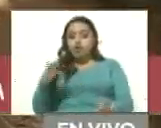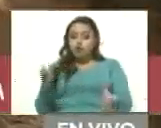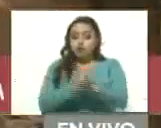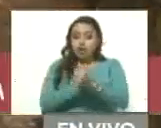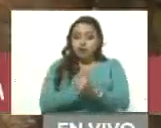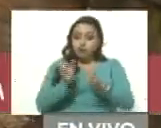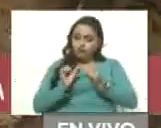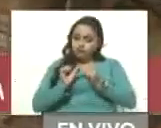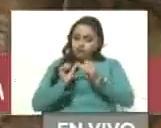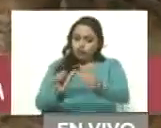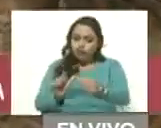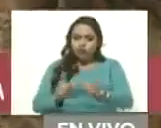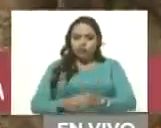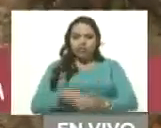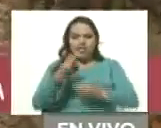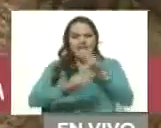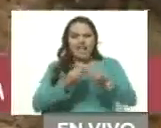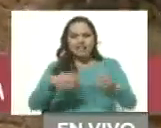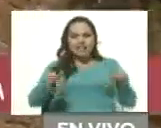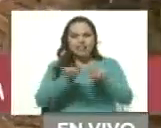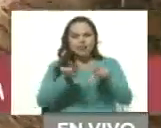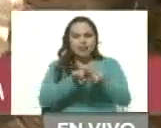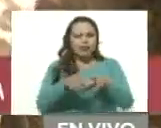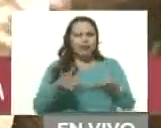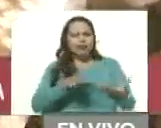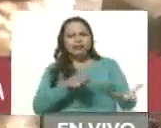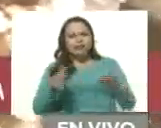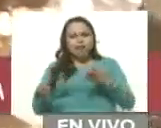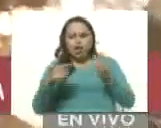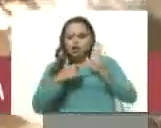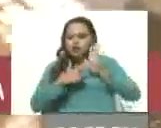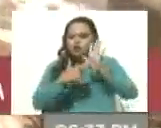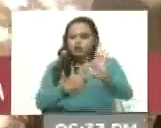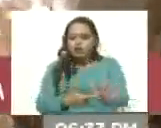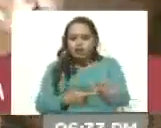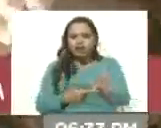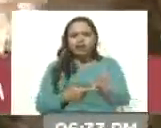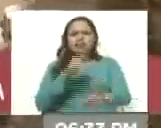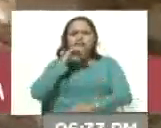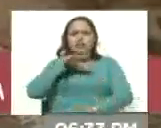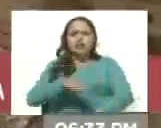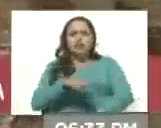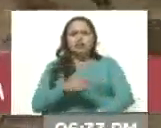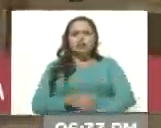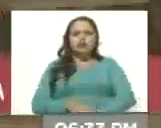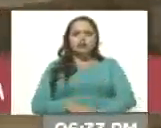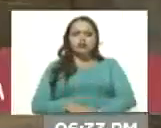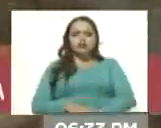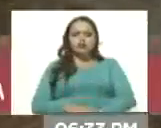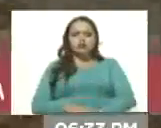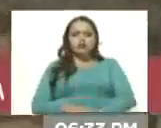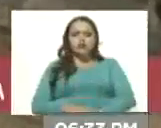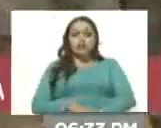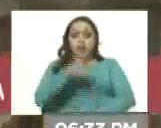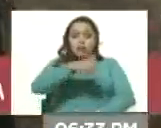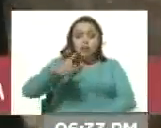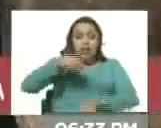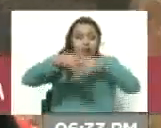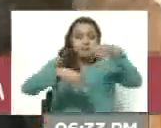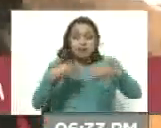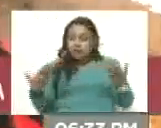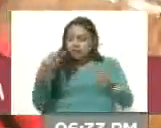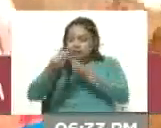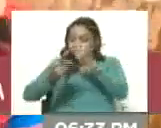y se dice y se hace como una especie de galería de monumentos donde la gente se les publican era lo que funcionaba acá